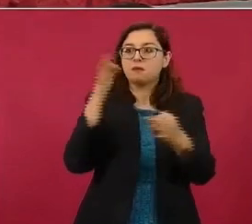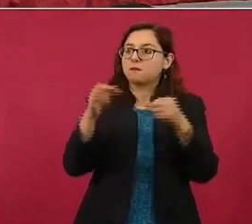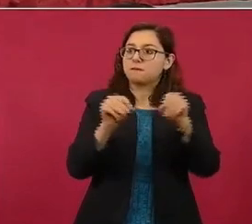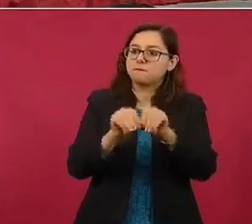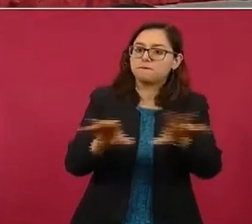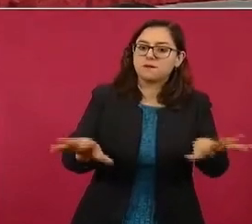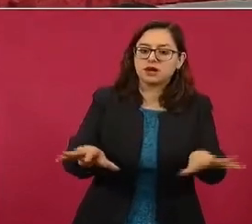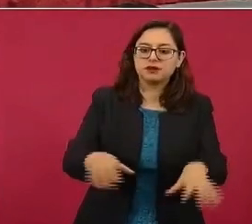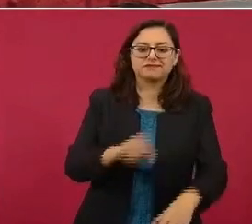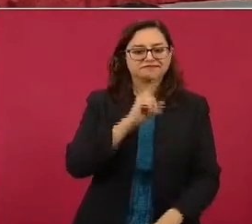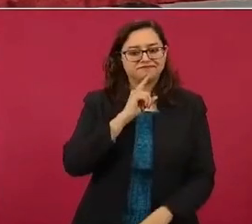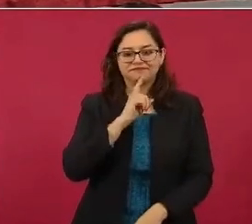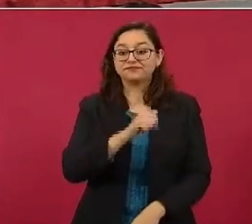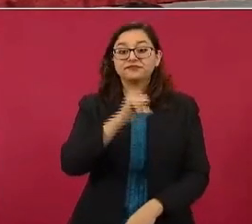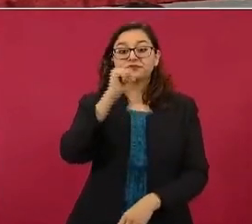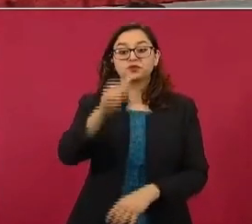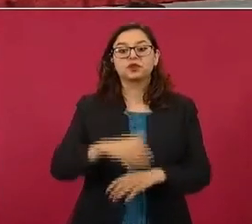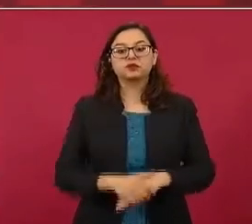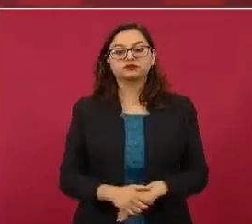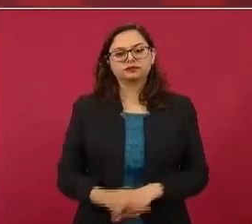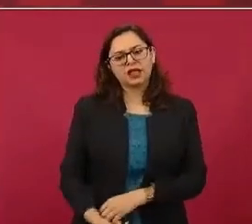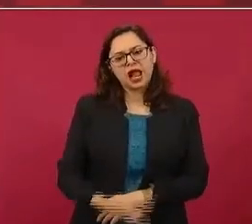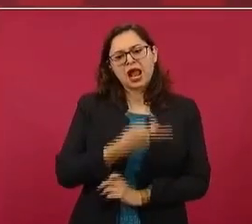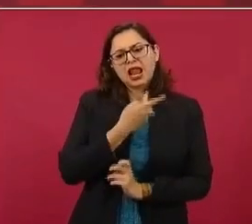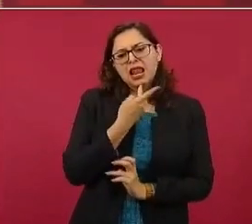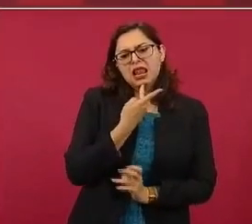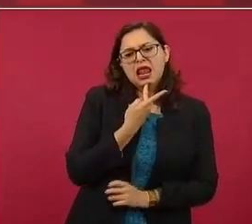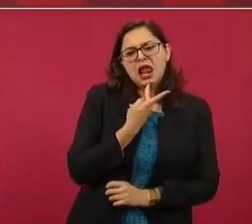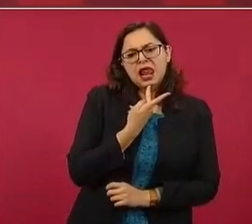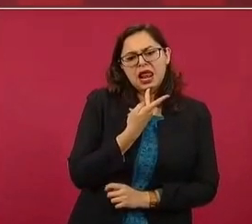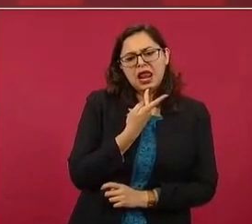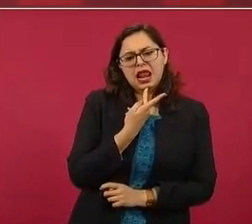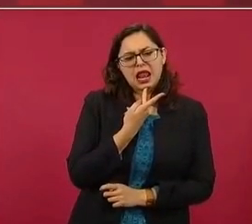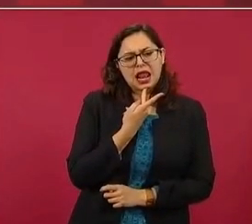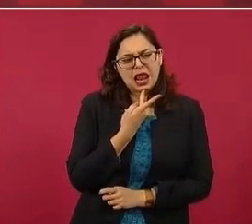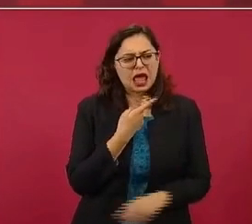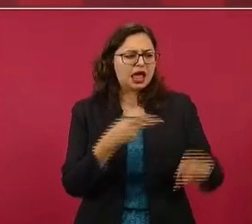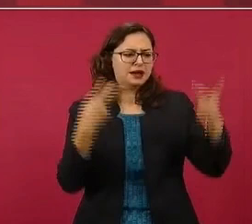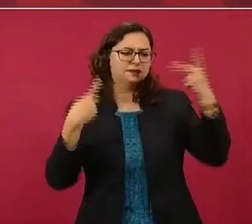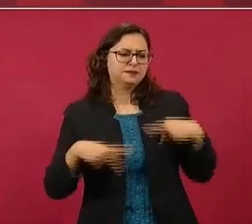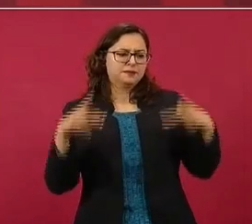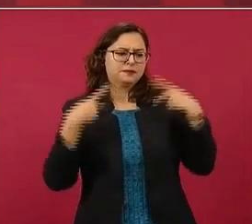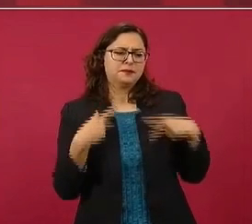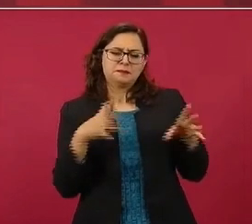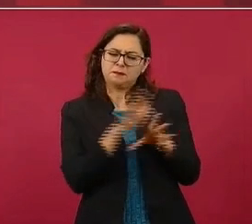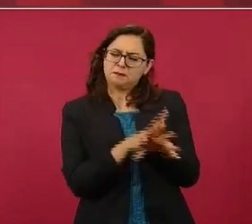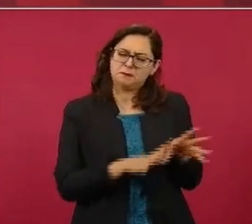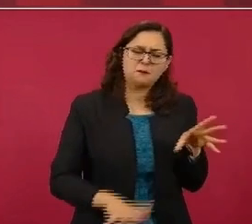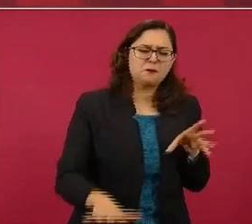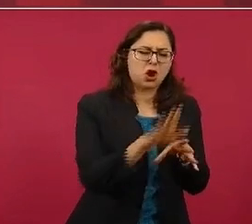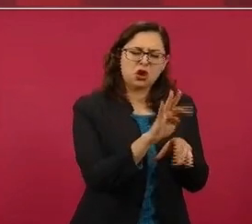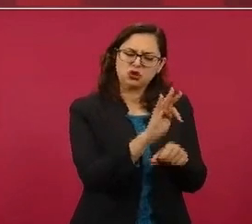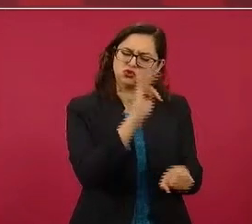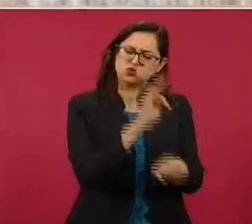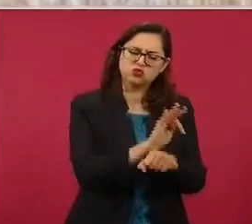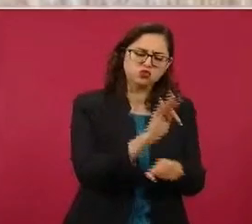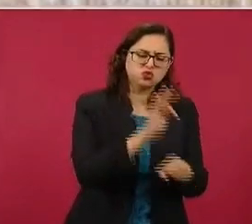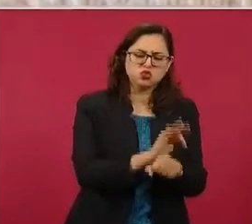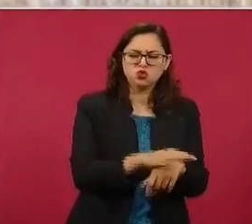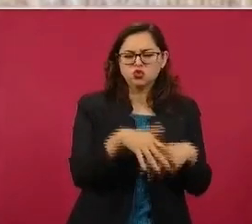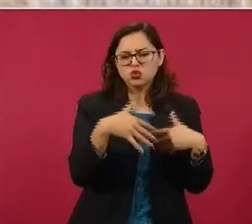que estamos a favor del pueblo y estamos en